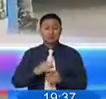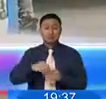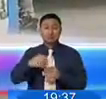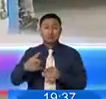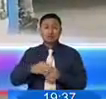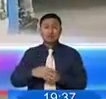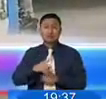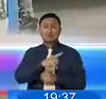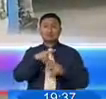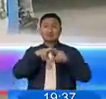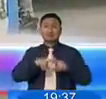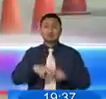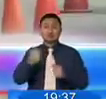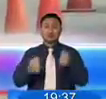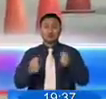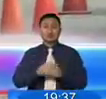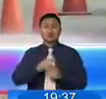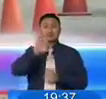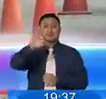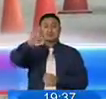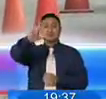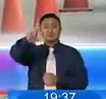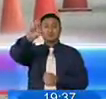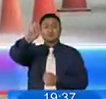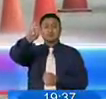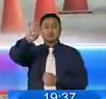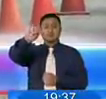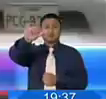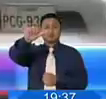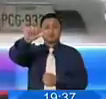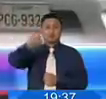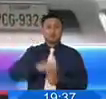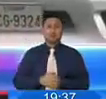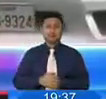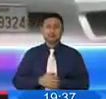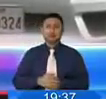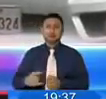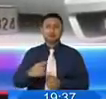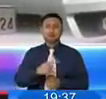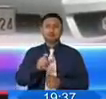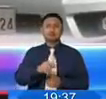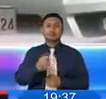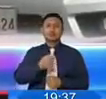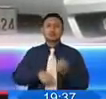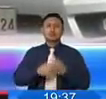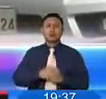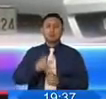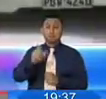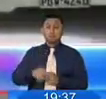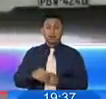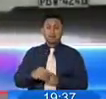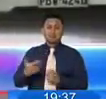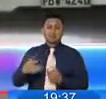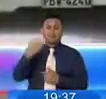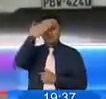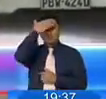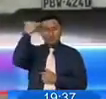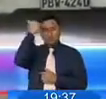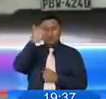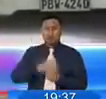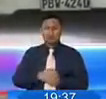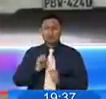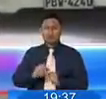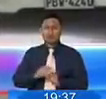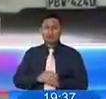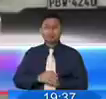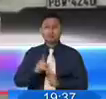Revisión Vehicular del sector de la Florida Alta al norte de Quito. Al parecer, estos comerciantes estafaban a los conductores con la excusa del